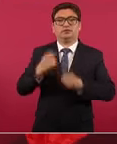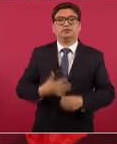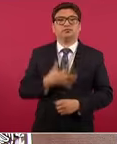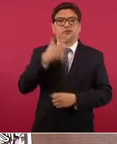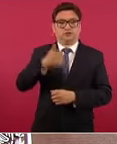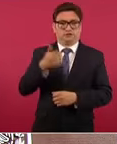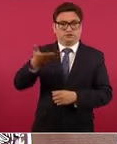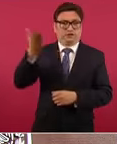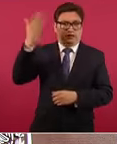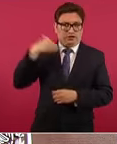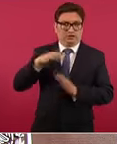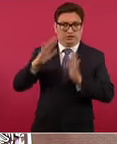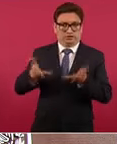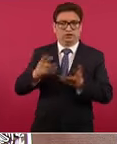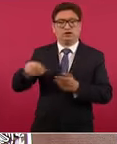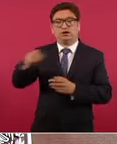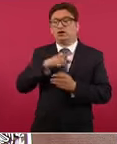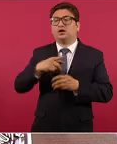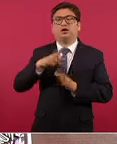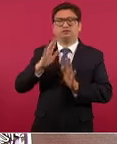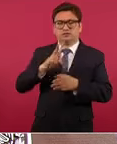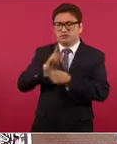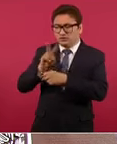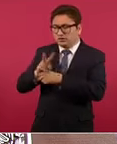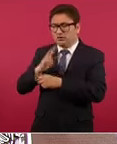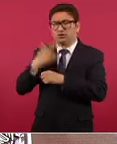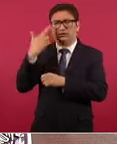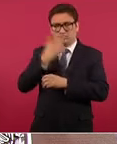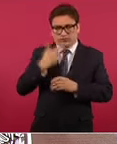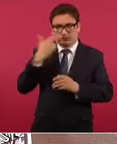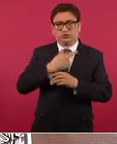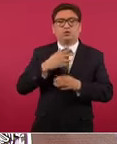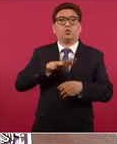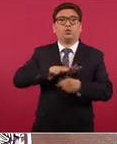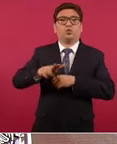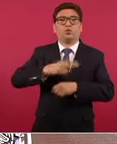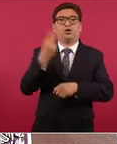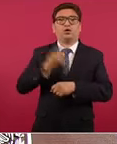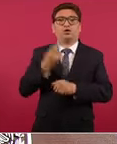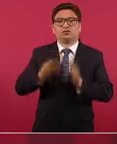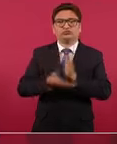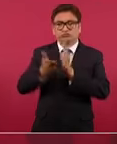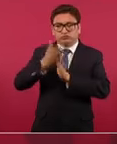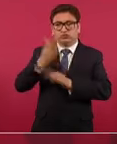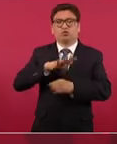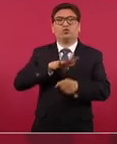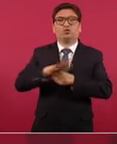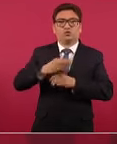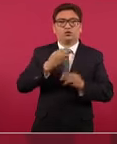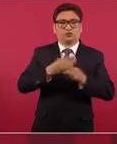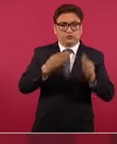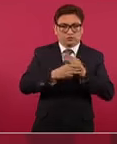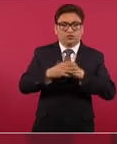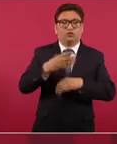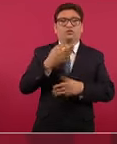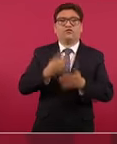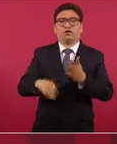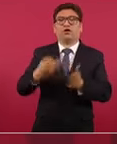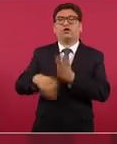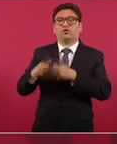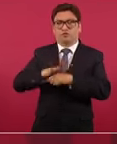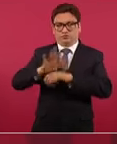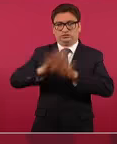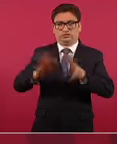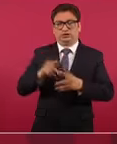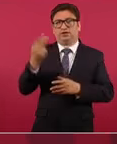ya no solamente levantamiento de que se necesita en equipo que se necesita en infraestructura también es mínimo pero se necesitan les